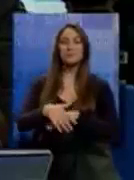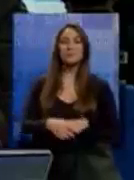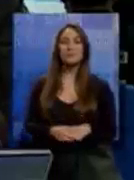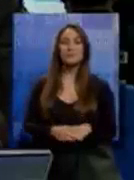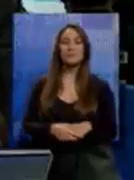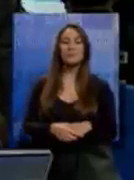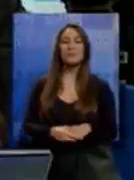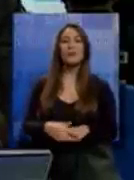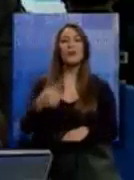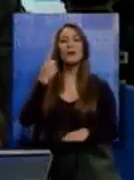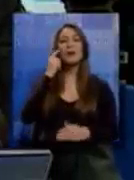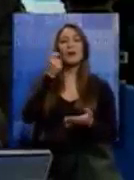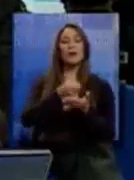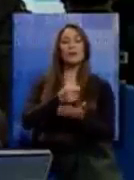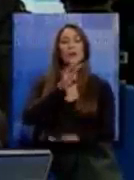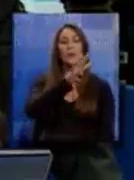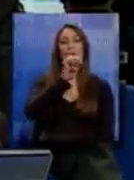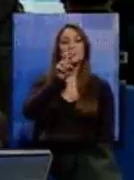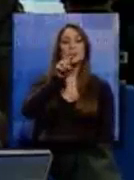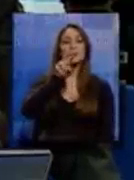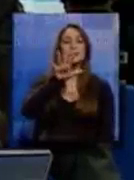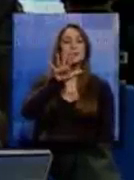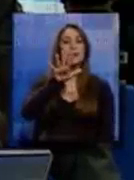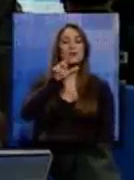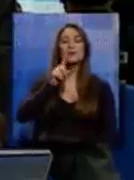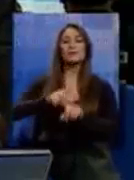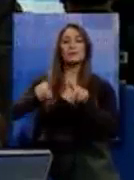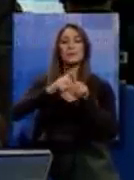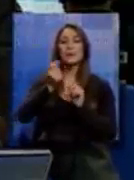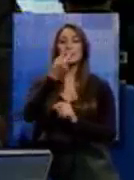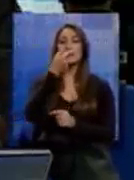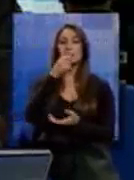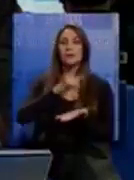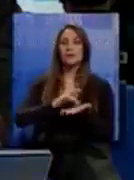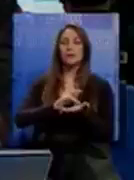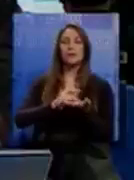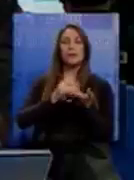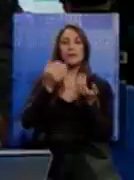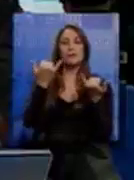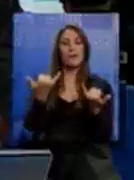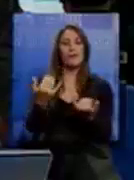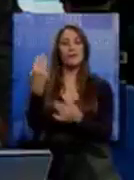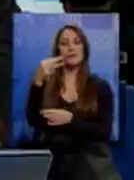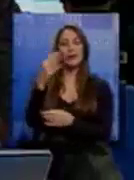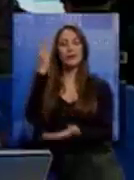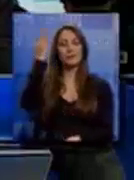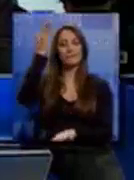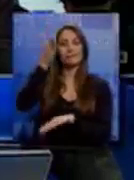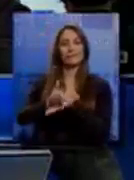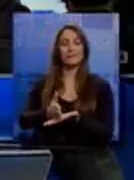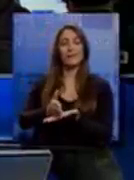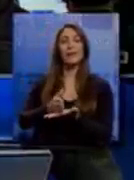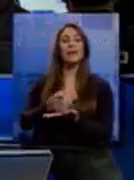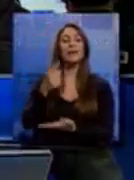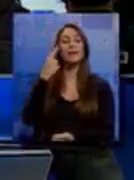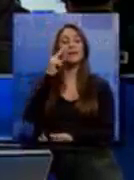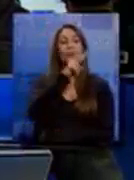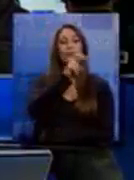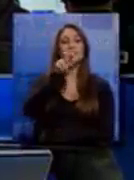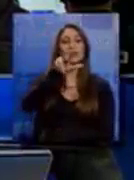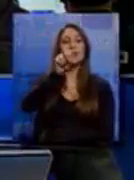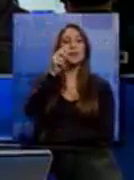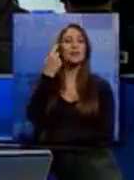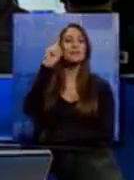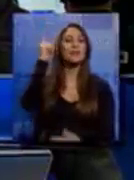Y la subasta para la compra de 425 tipos de medicamentos se cerró este miércoles. El gobierno se ahorró